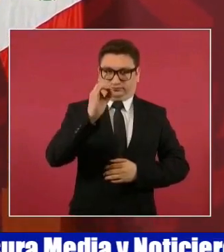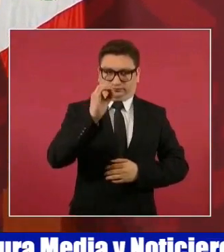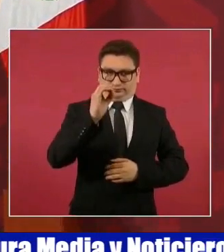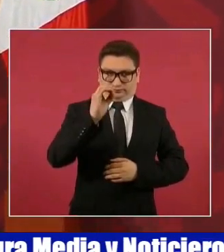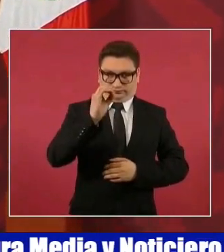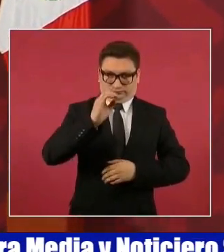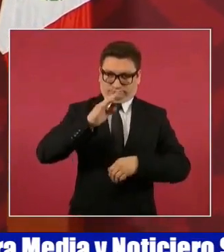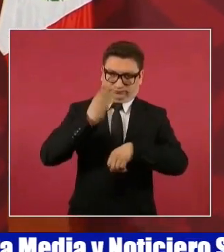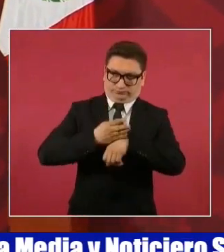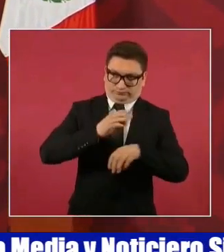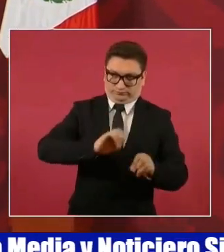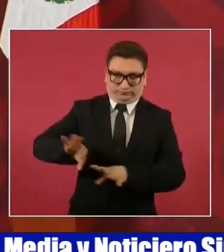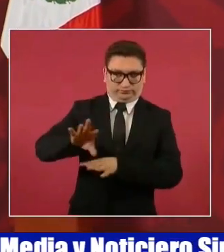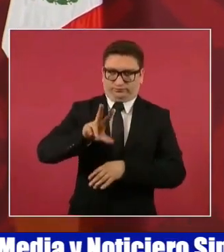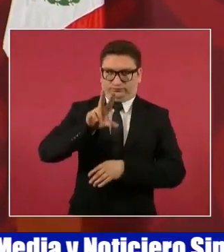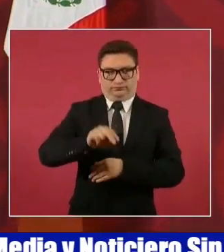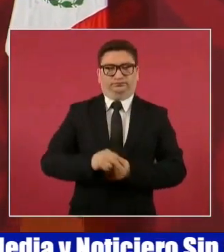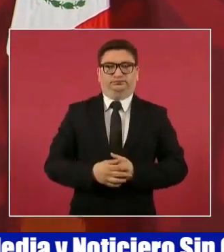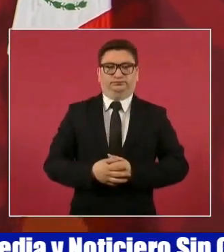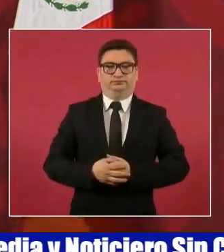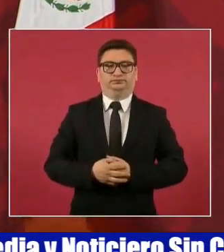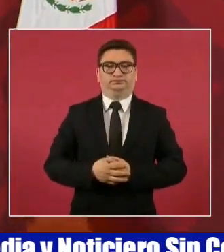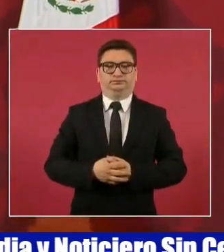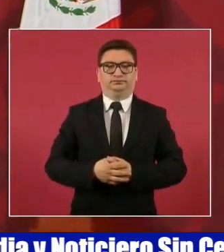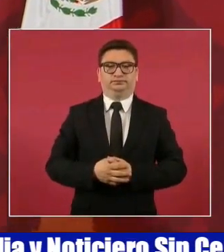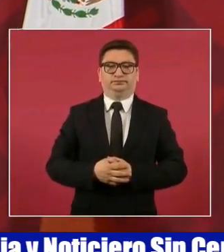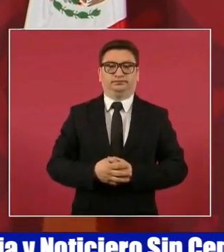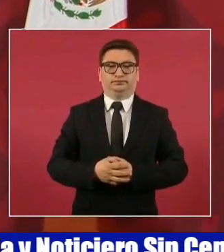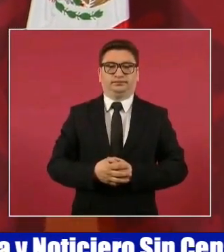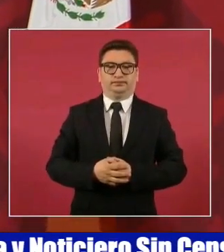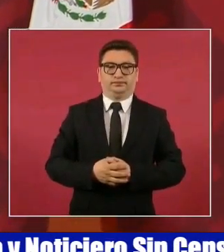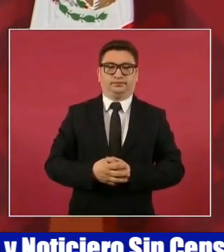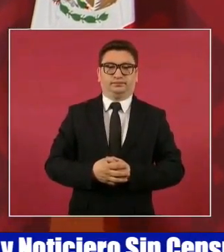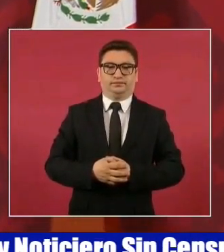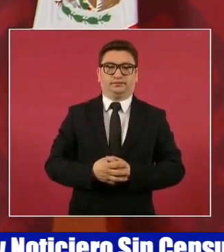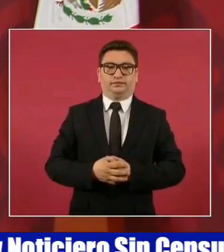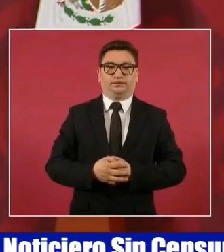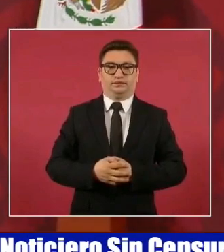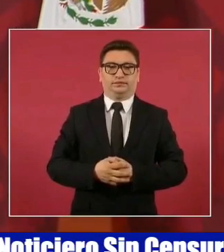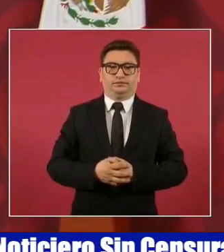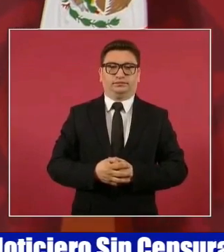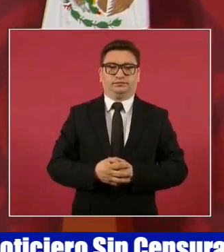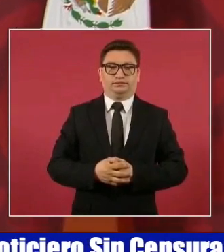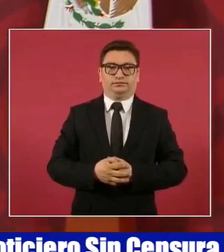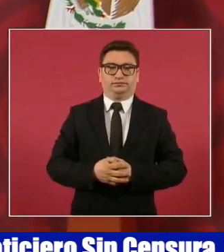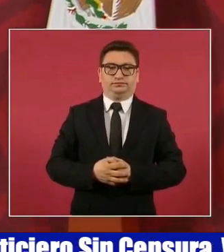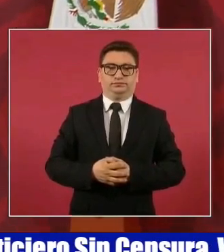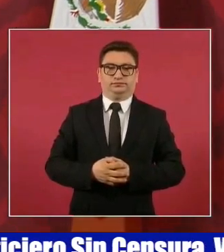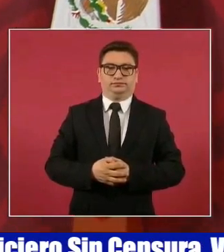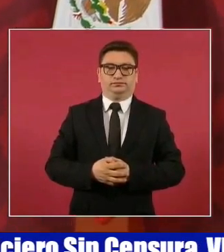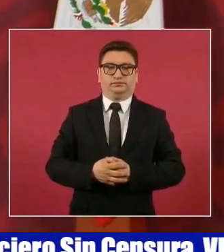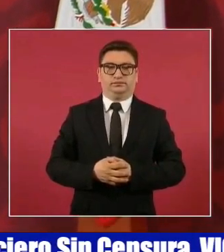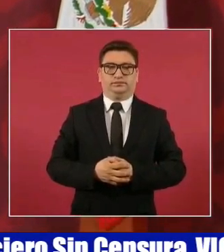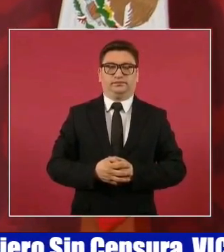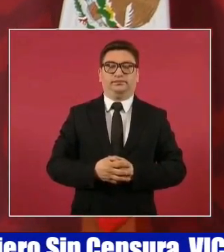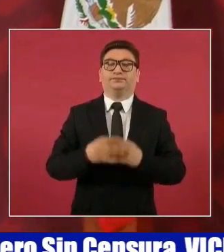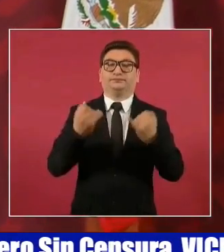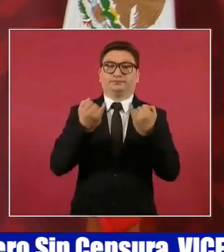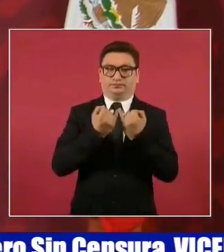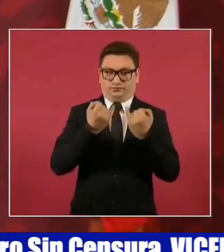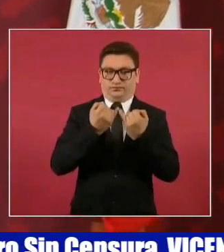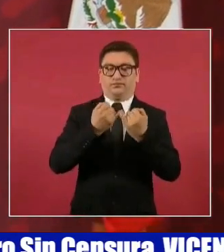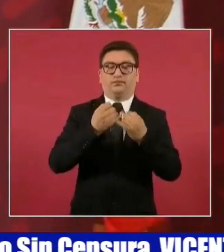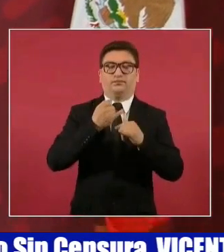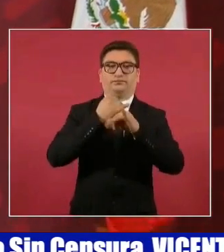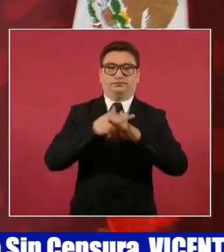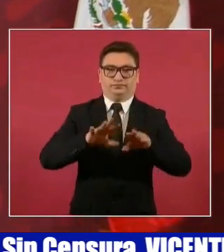privatización. Dijo que para llevar a cabo esa operación de robo, de saqueo, de robo y de saqueo, se modificaron las leyes y se reformó